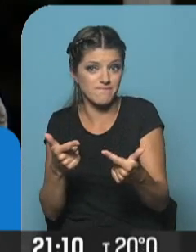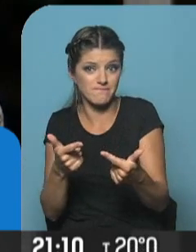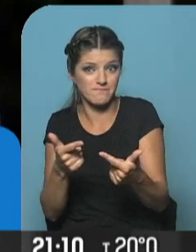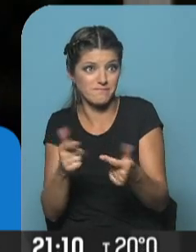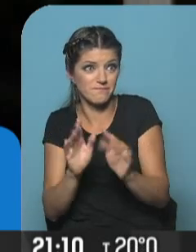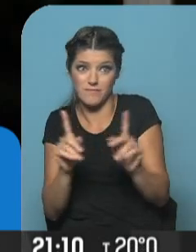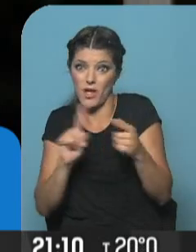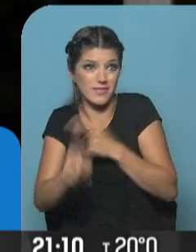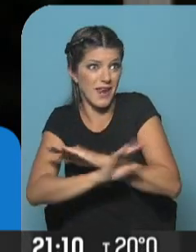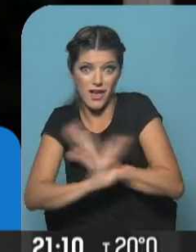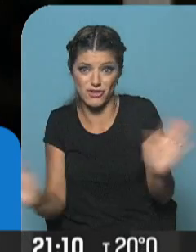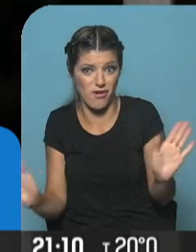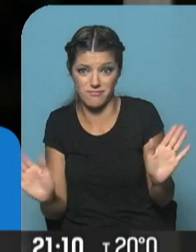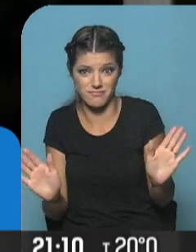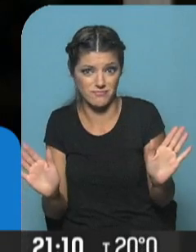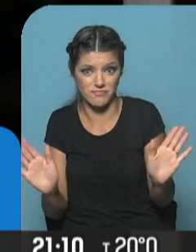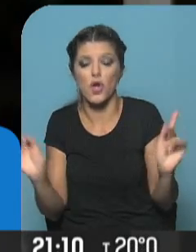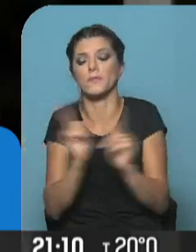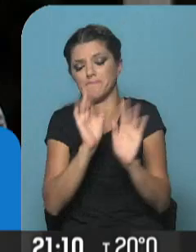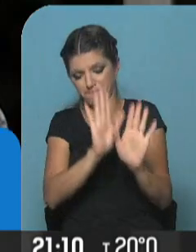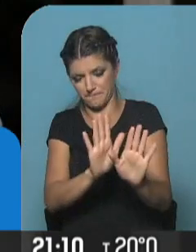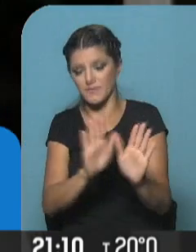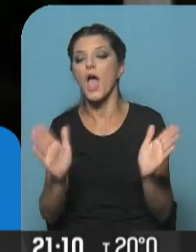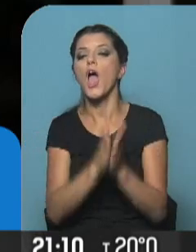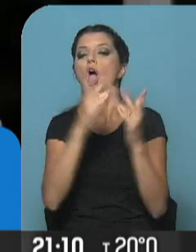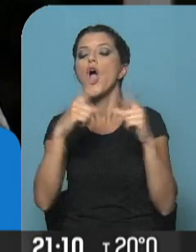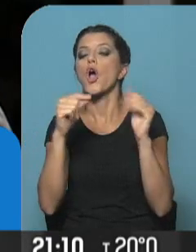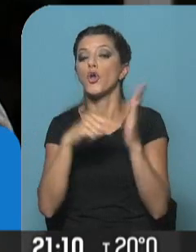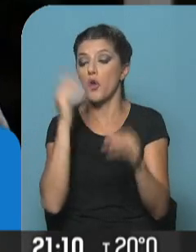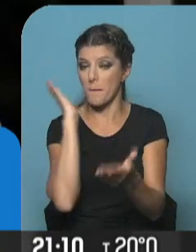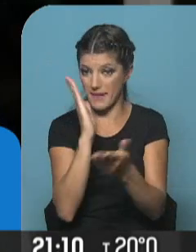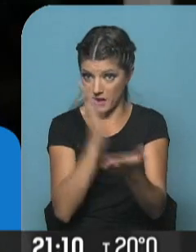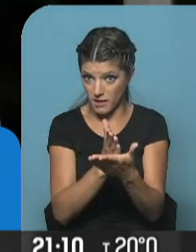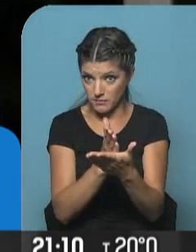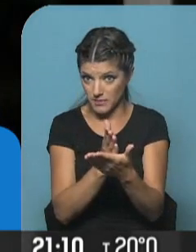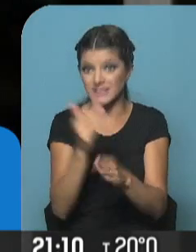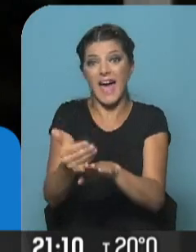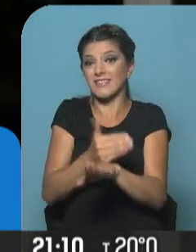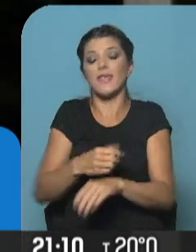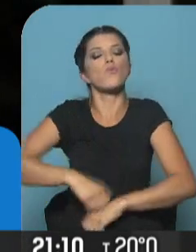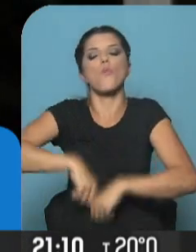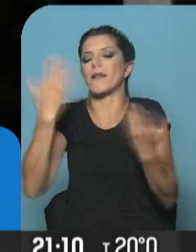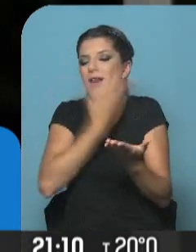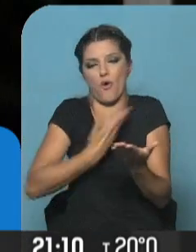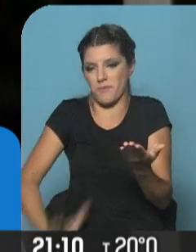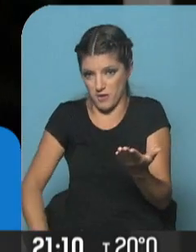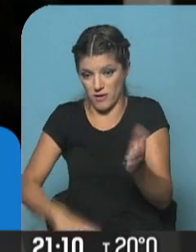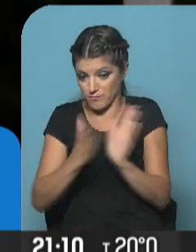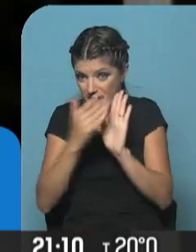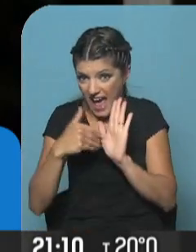Es fácil, Marta. Miren, el Código Penal está escrito desde antes del gobierno de cualquiera. Y esto hay que hacerlo muy simple